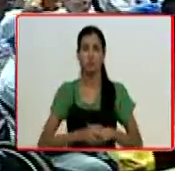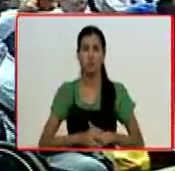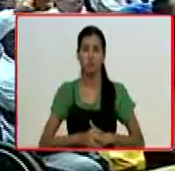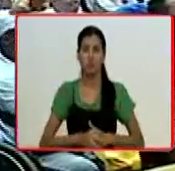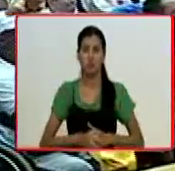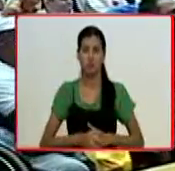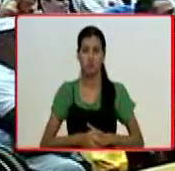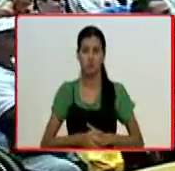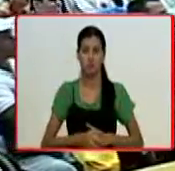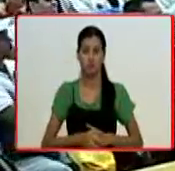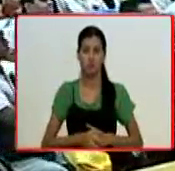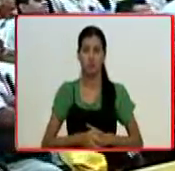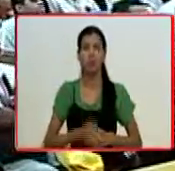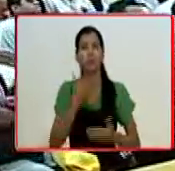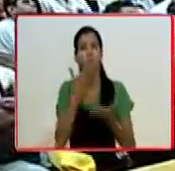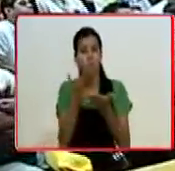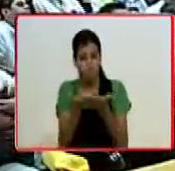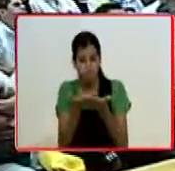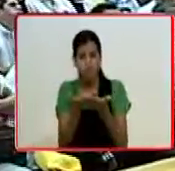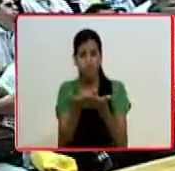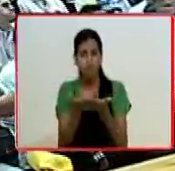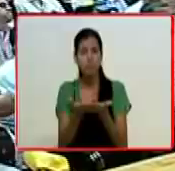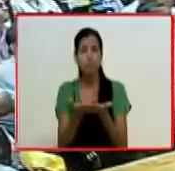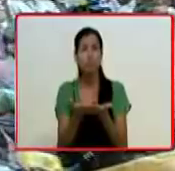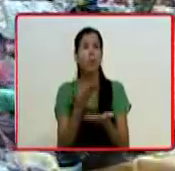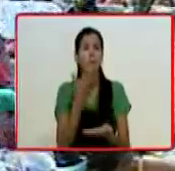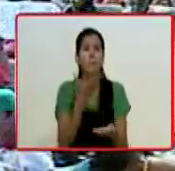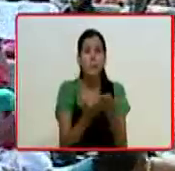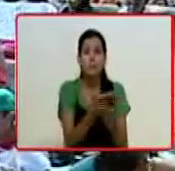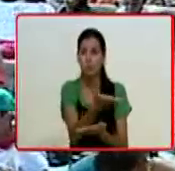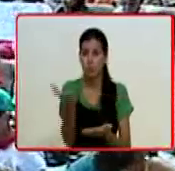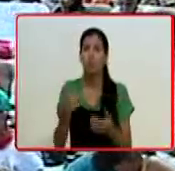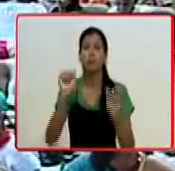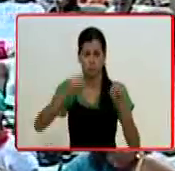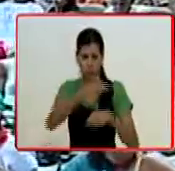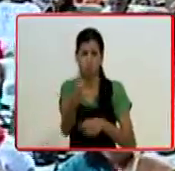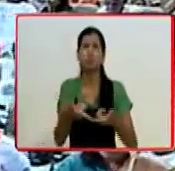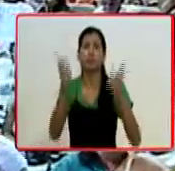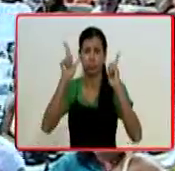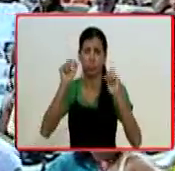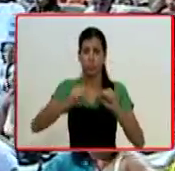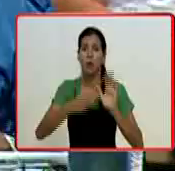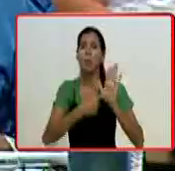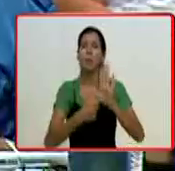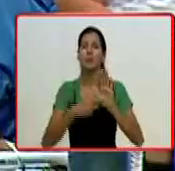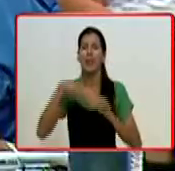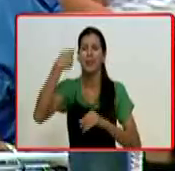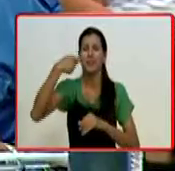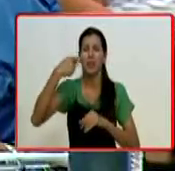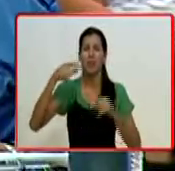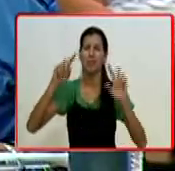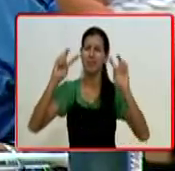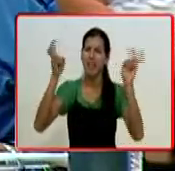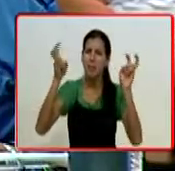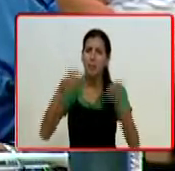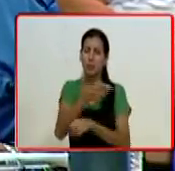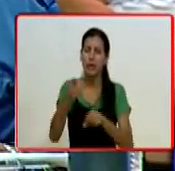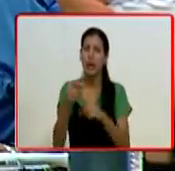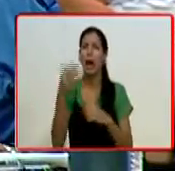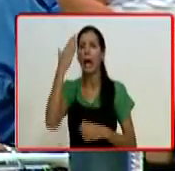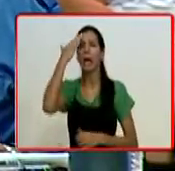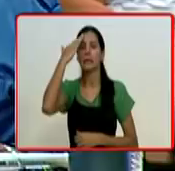y he pedido permiso de ustedes y me lo han concedido para mostrar estos temas, para que todos